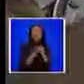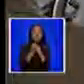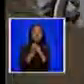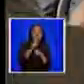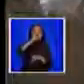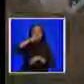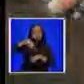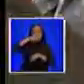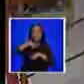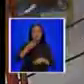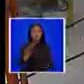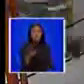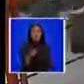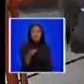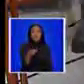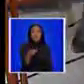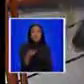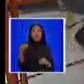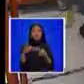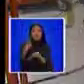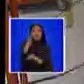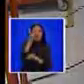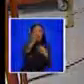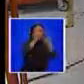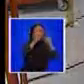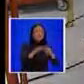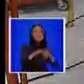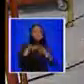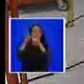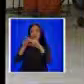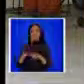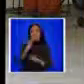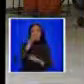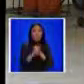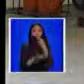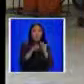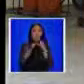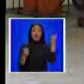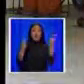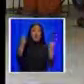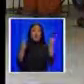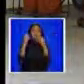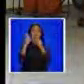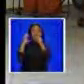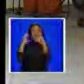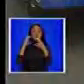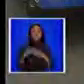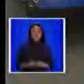la licencia profesional y 2 revisiones anuales para los vehículos de transporte.